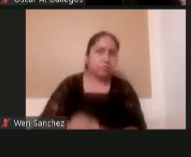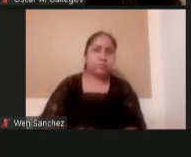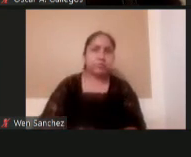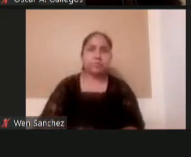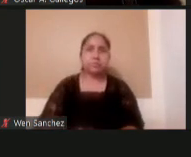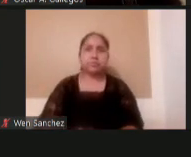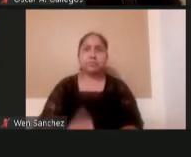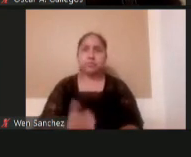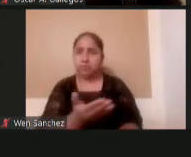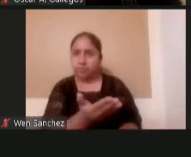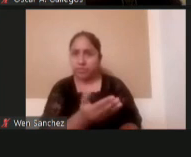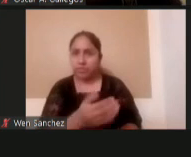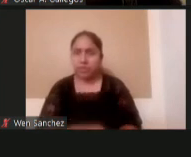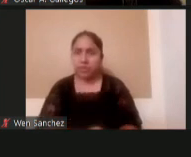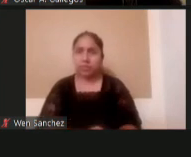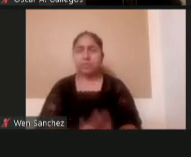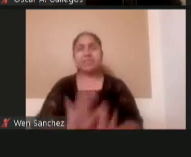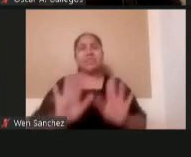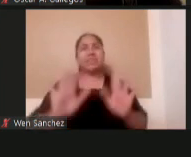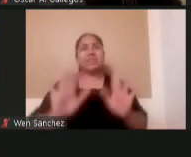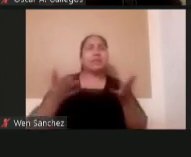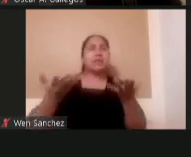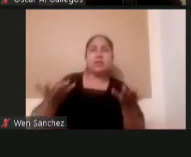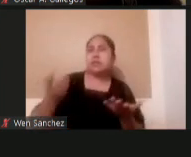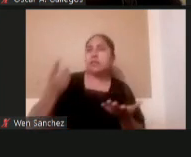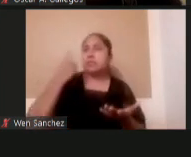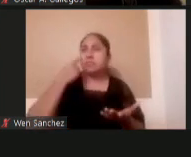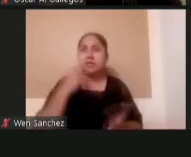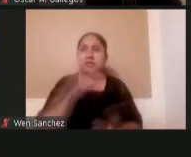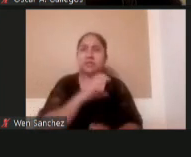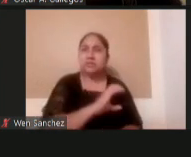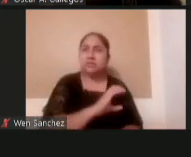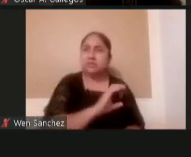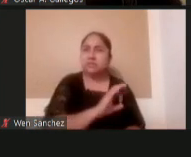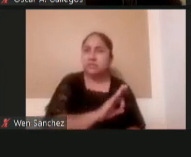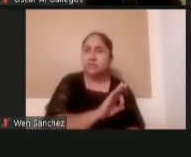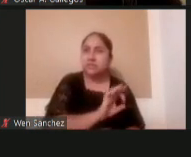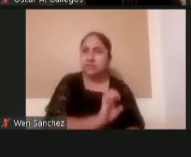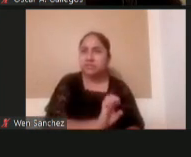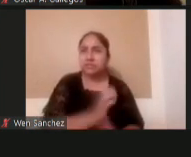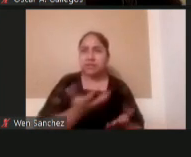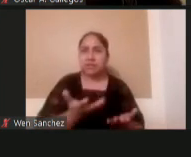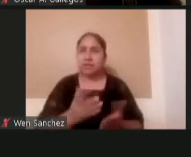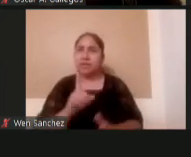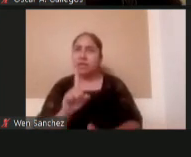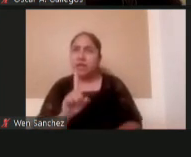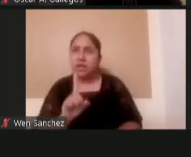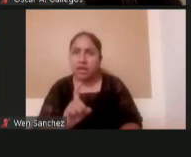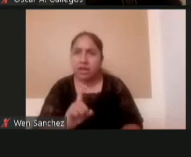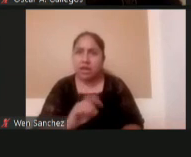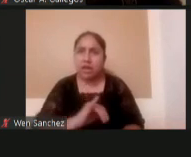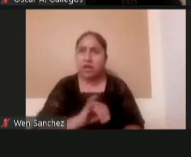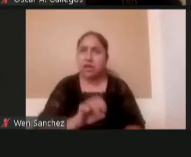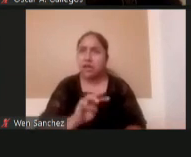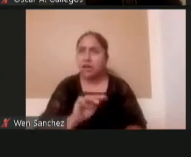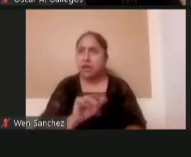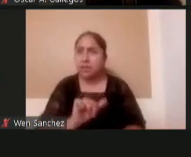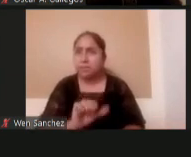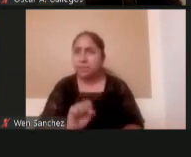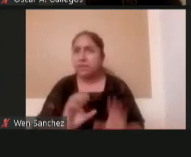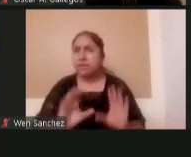el tema no es si es la CFE, si es la Junta de Agua, si es el servicio de recolección de basura. Yo creo que